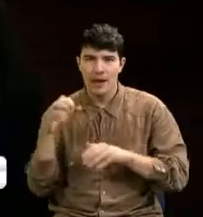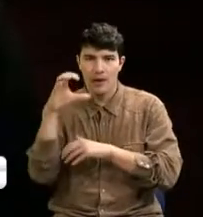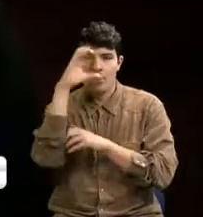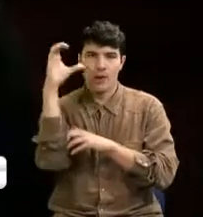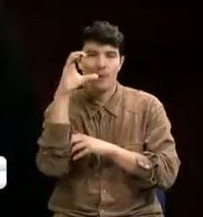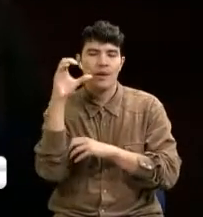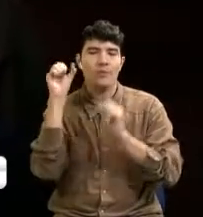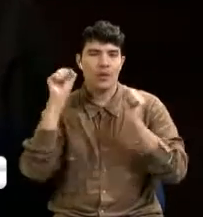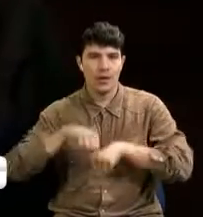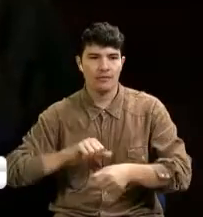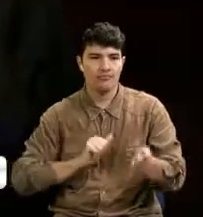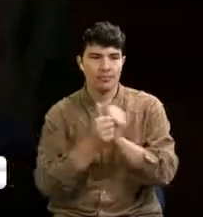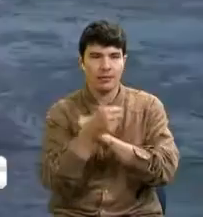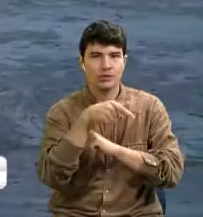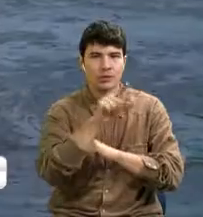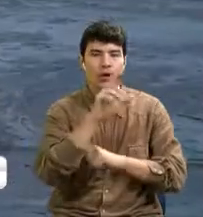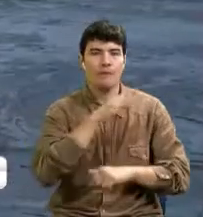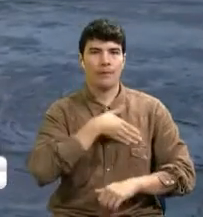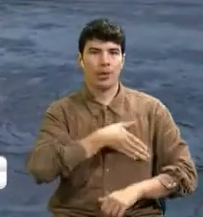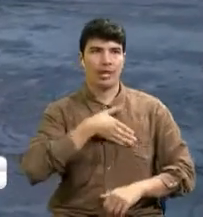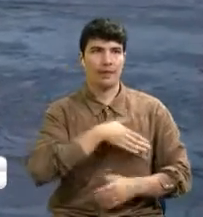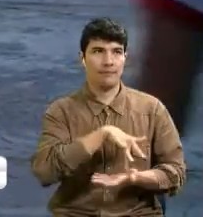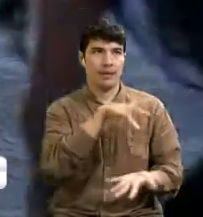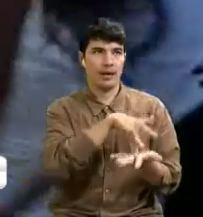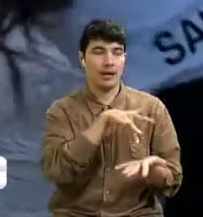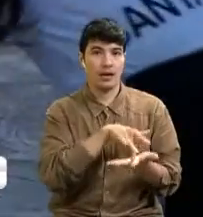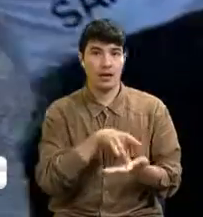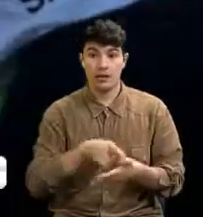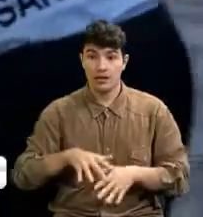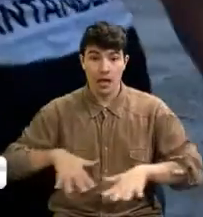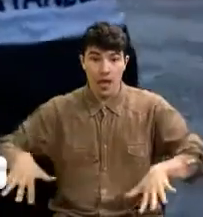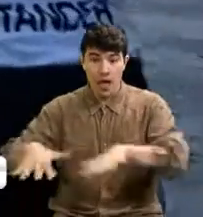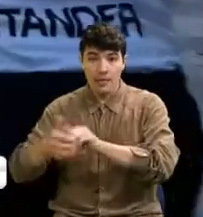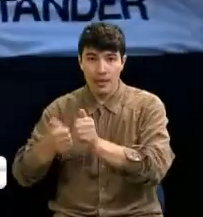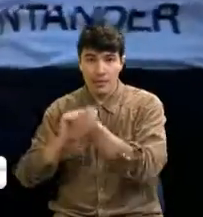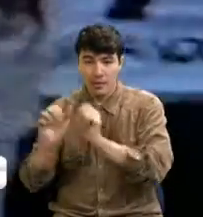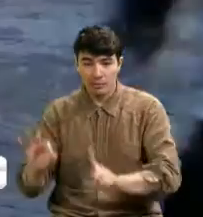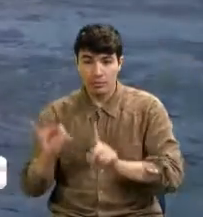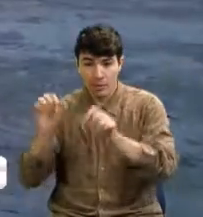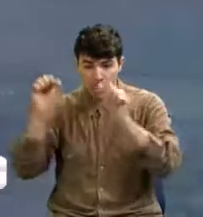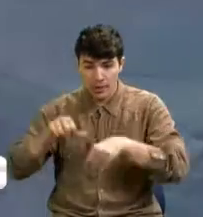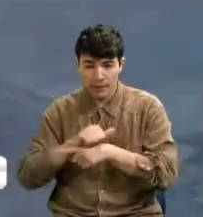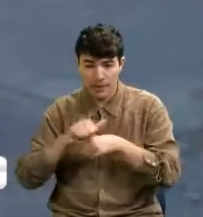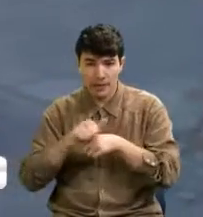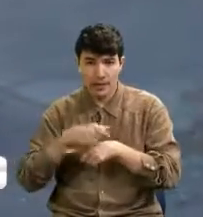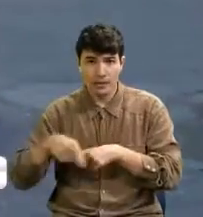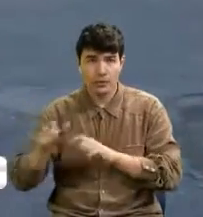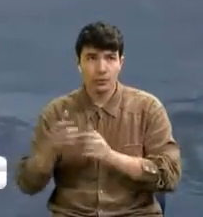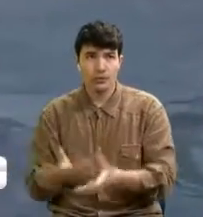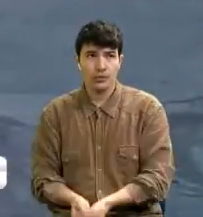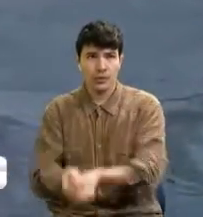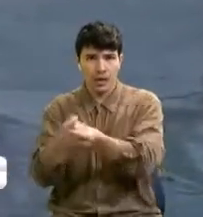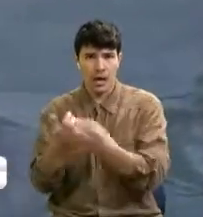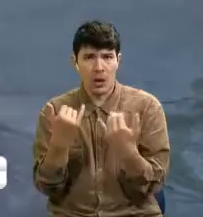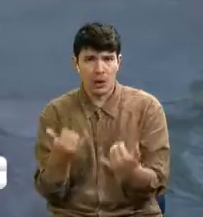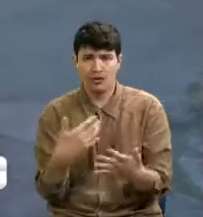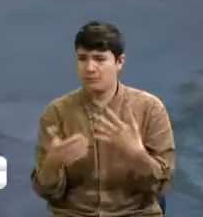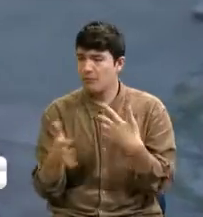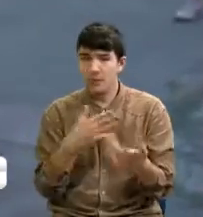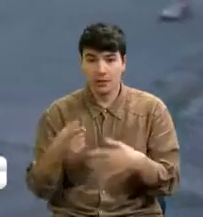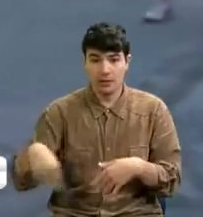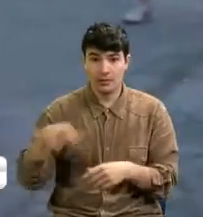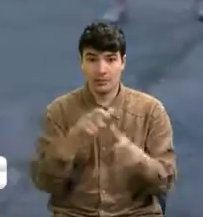a Cochabamba, Bolivia. El no contar con un escenario deportivo apto para la práctica del voleibol no ha sido impedimento para que